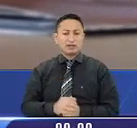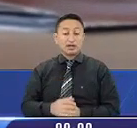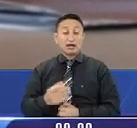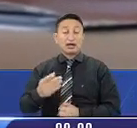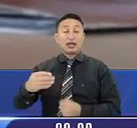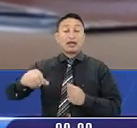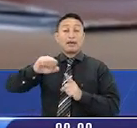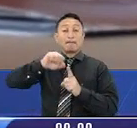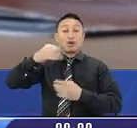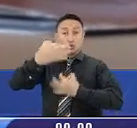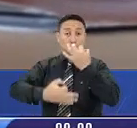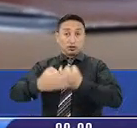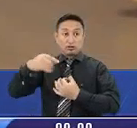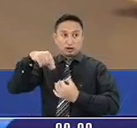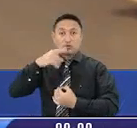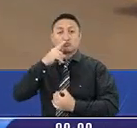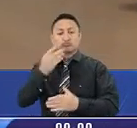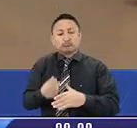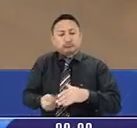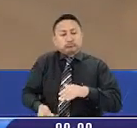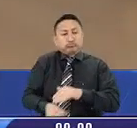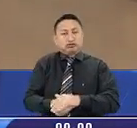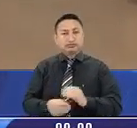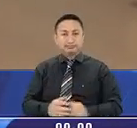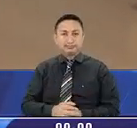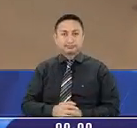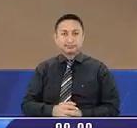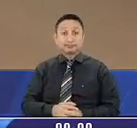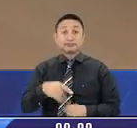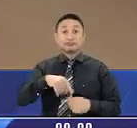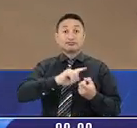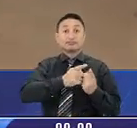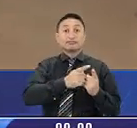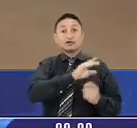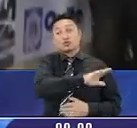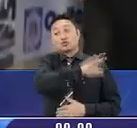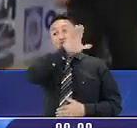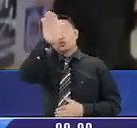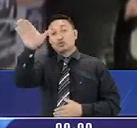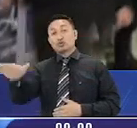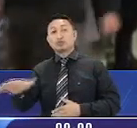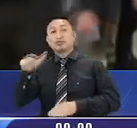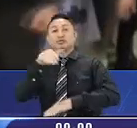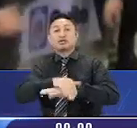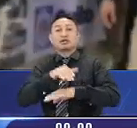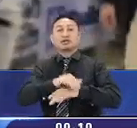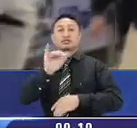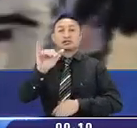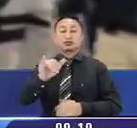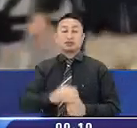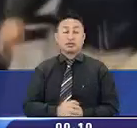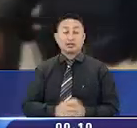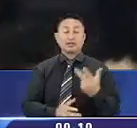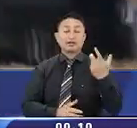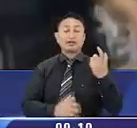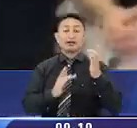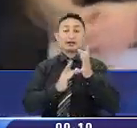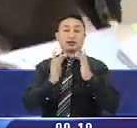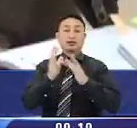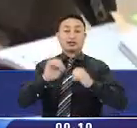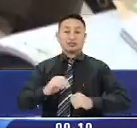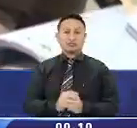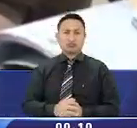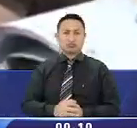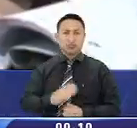el sistema judicial del país. Su traslado hasta esa cárcel se realizó durante la tarde del sábado del 13 de abril en medio de